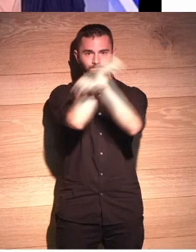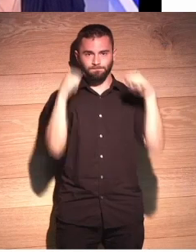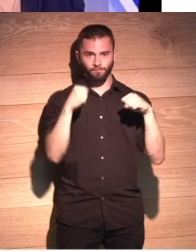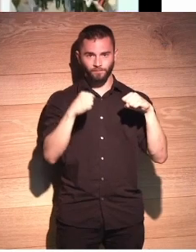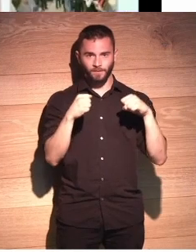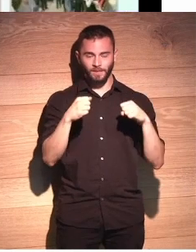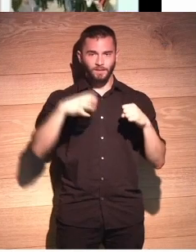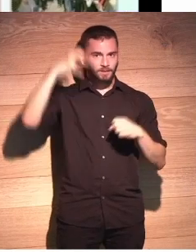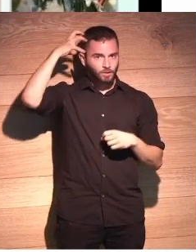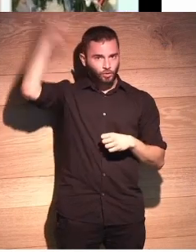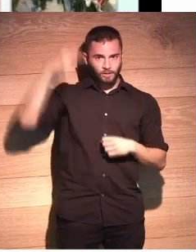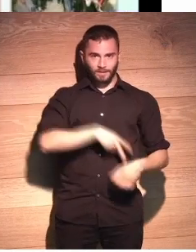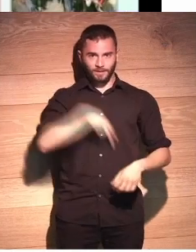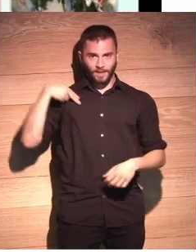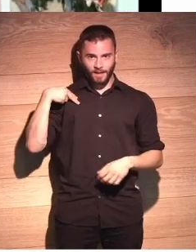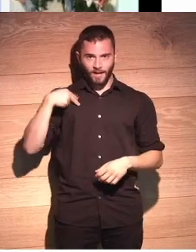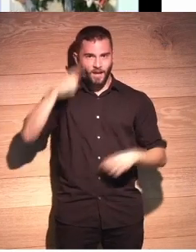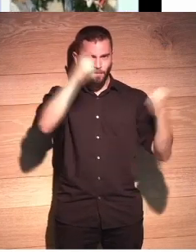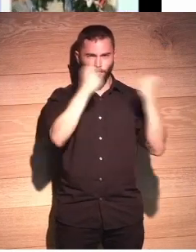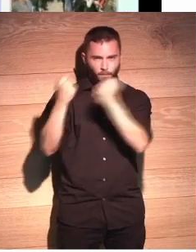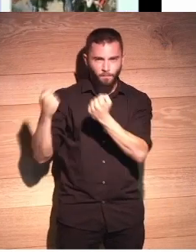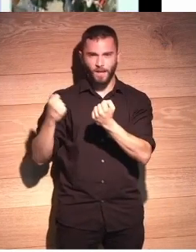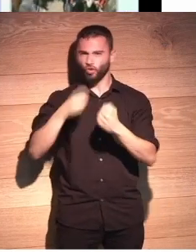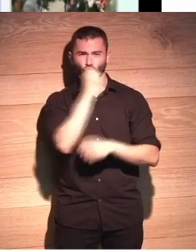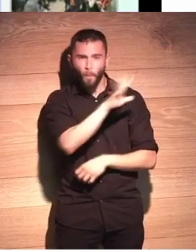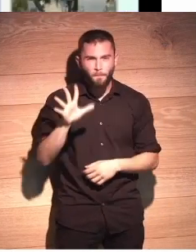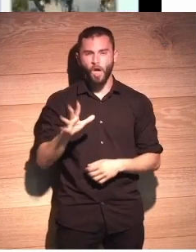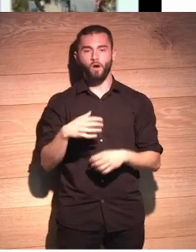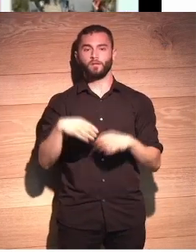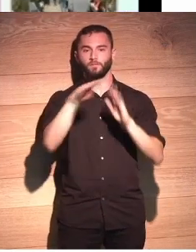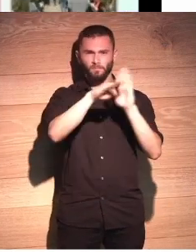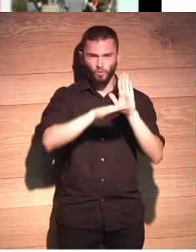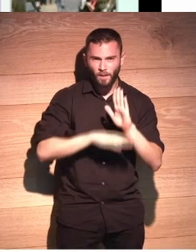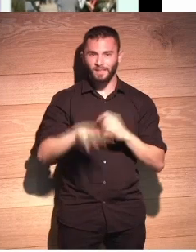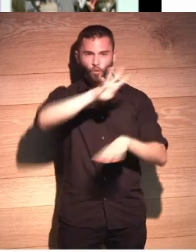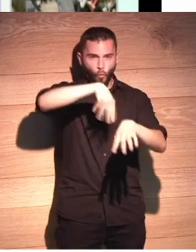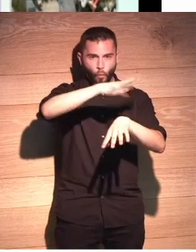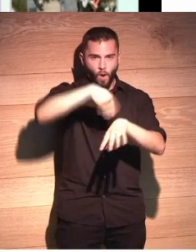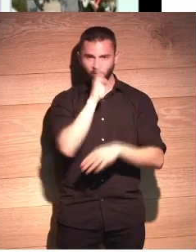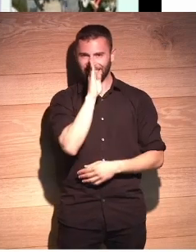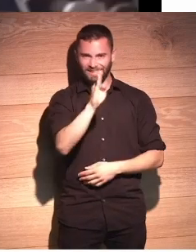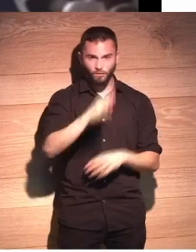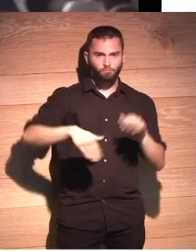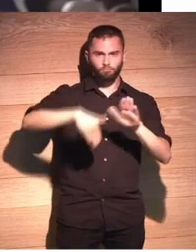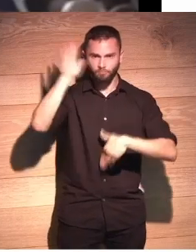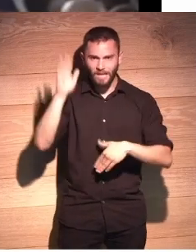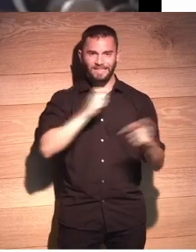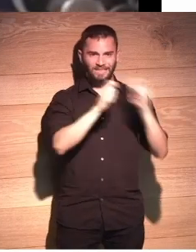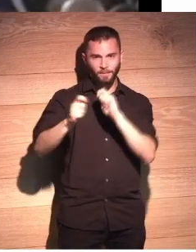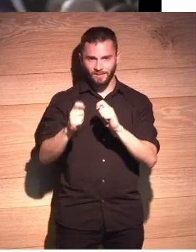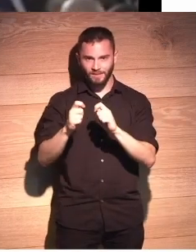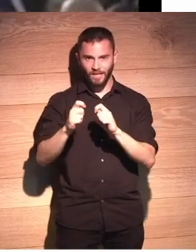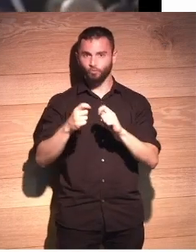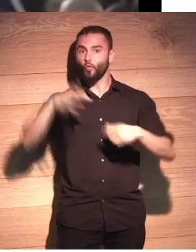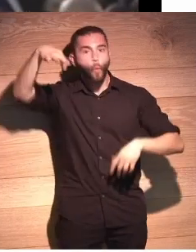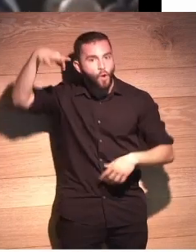Cortes Generales. Con los mejores expertos y programas especiales de más de 4 horas de directo, entrevistas exclusivas. Y bueno, el